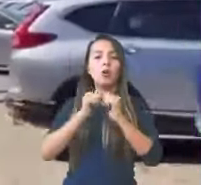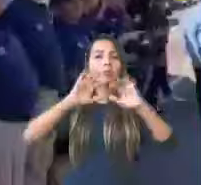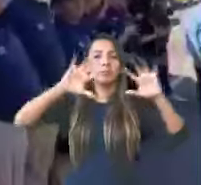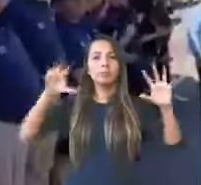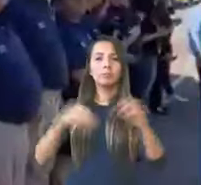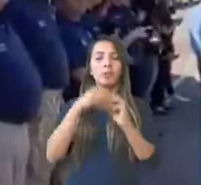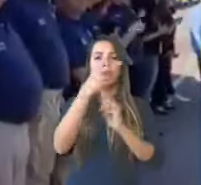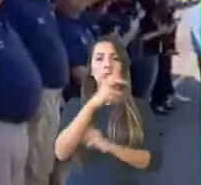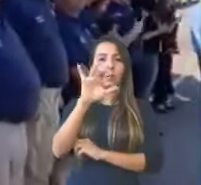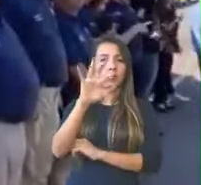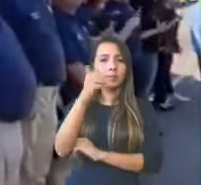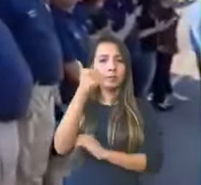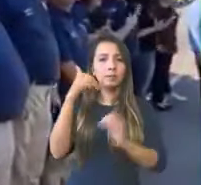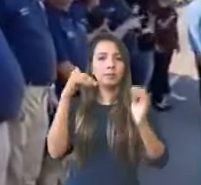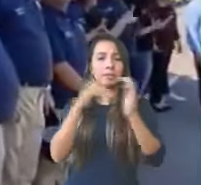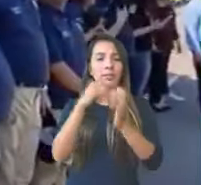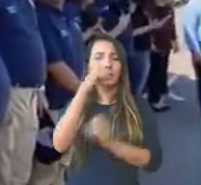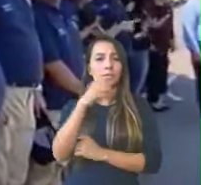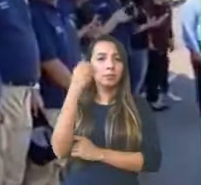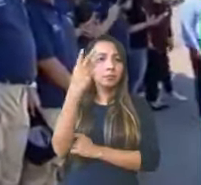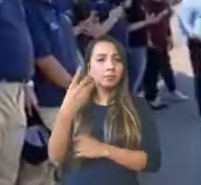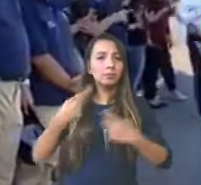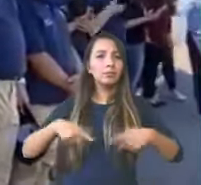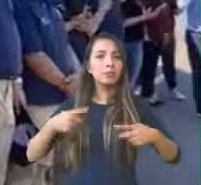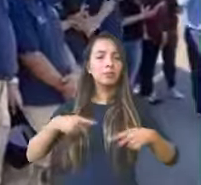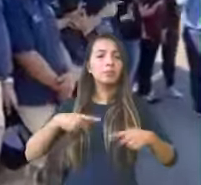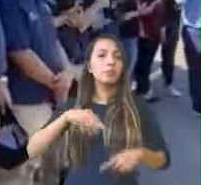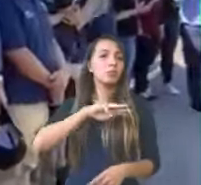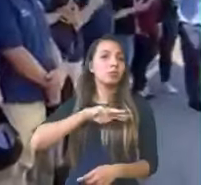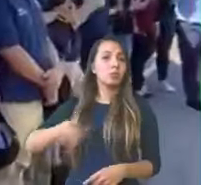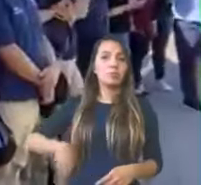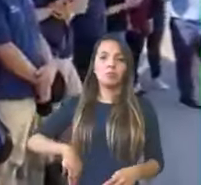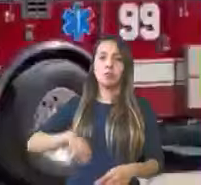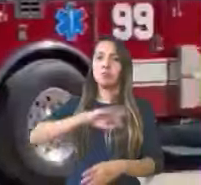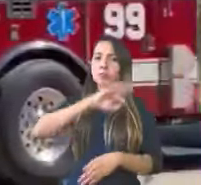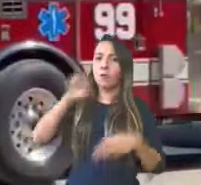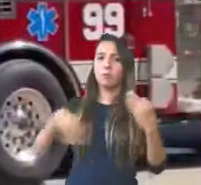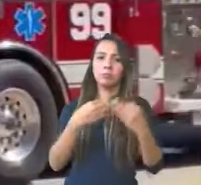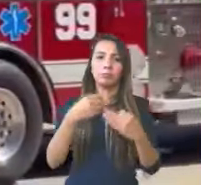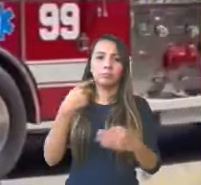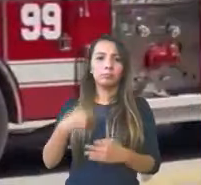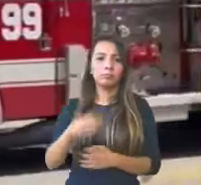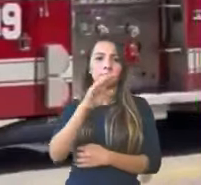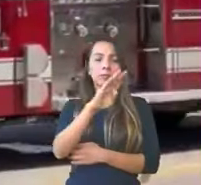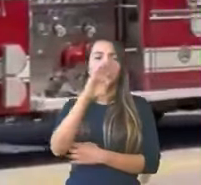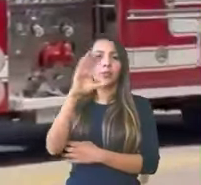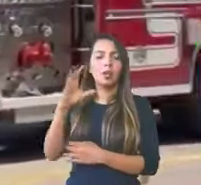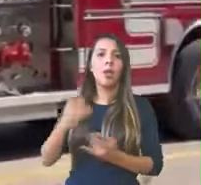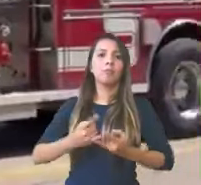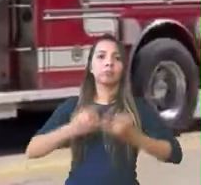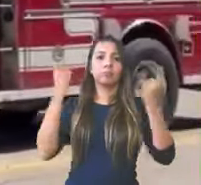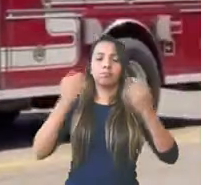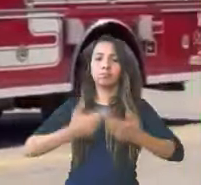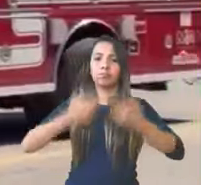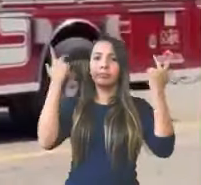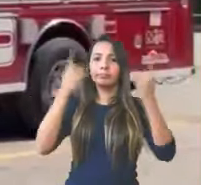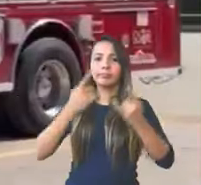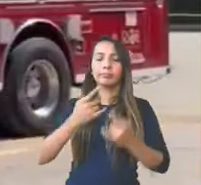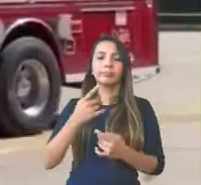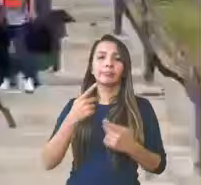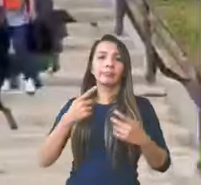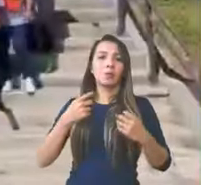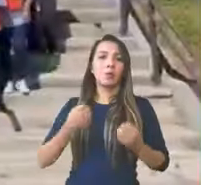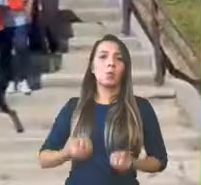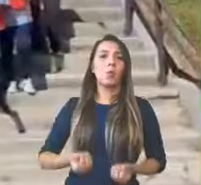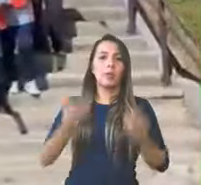256,103 personas. Participaron todos los municipios de la entidad. Hoy tuvimos una cifra histórica que superó por